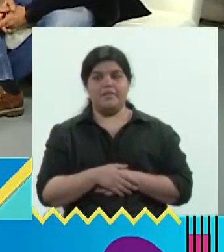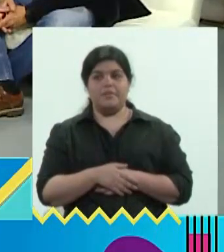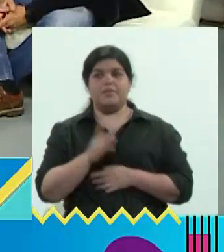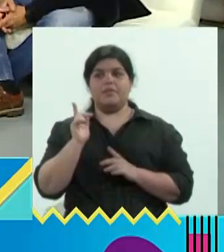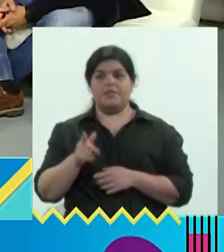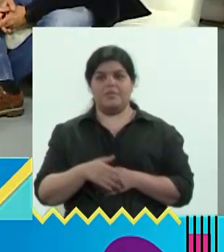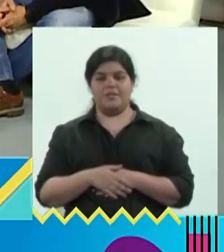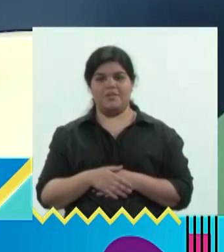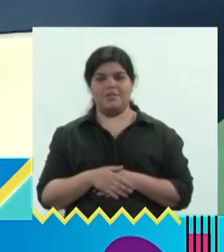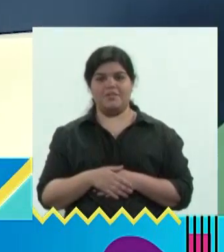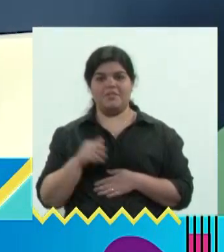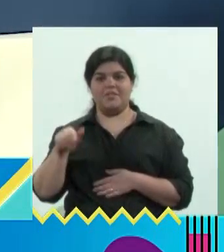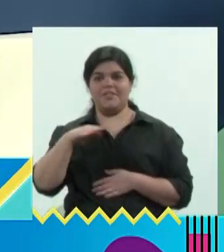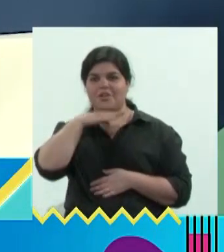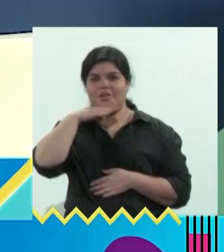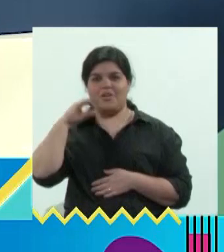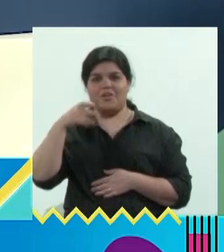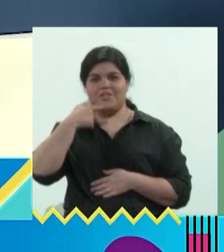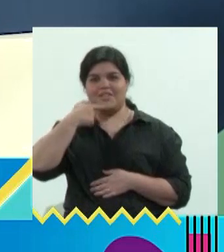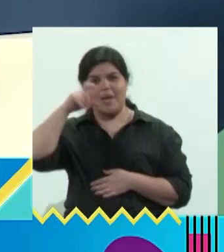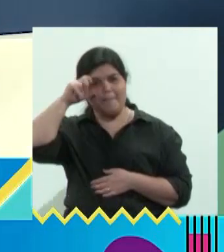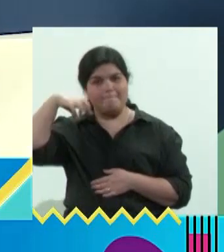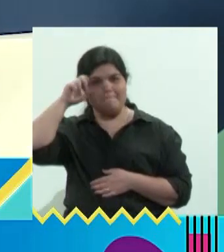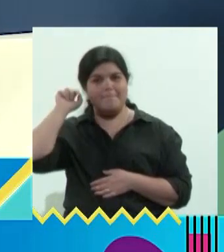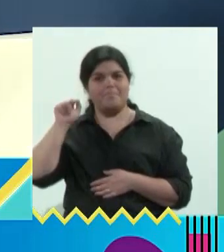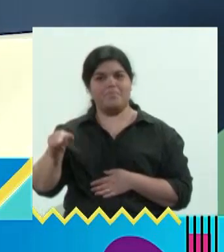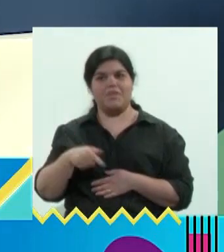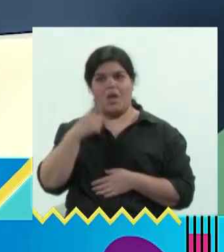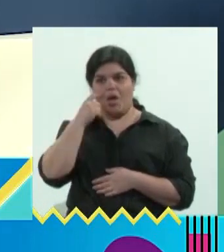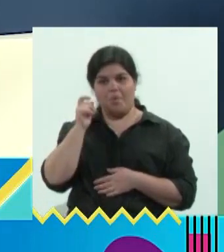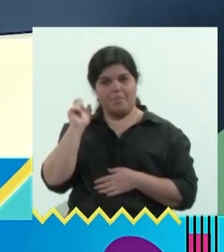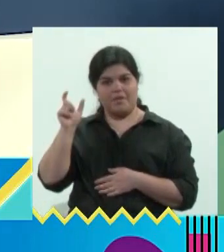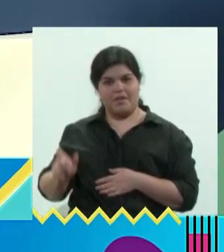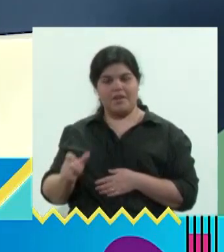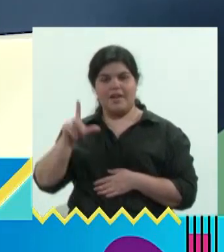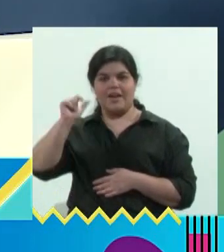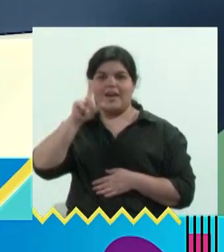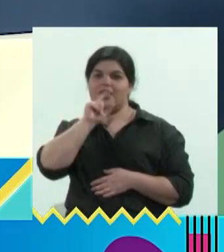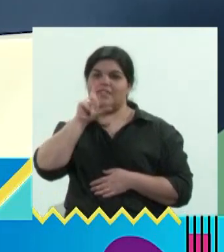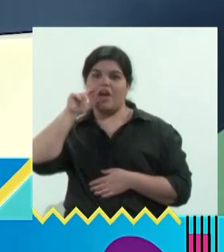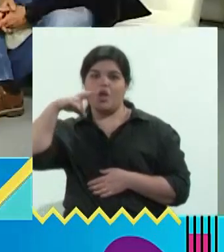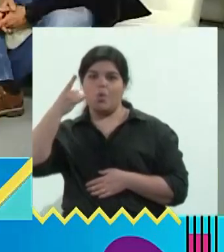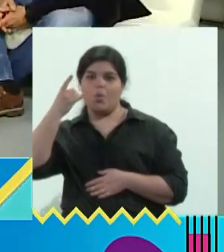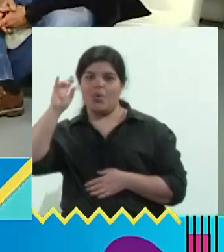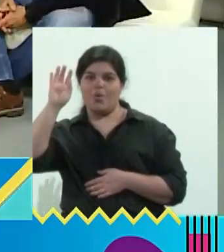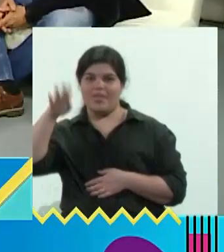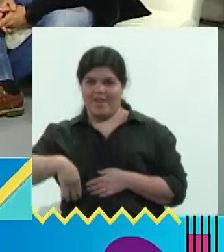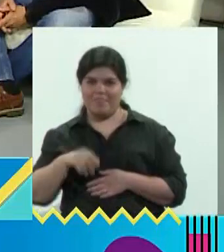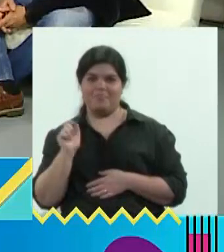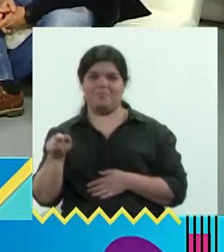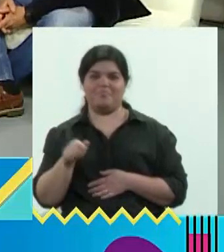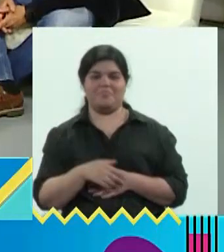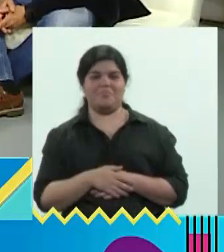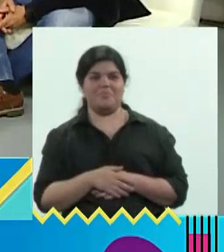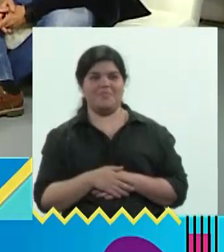Josep Roca Cladera, arquitecto y viene de la Universidad Politécnica de Cataluña. Muchísimas gracias, Josep. Gracias a vosotras. Bueno,